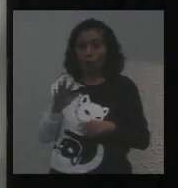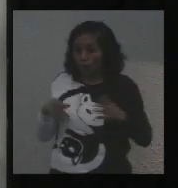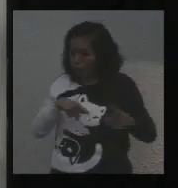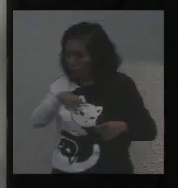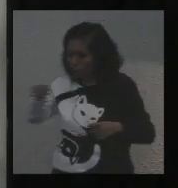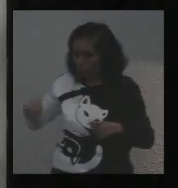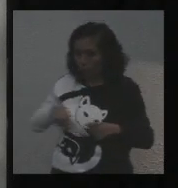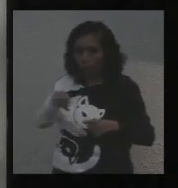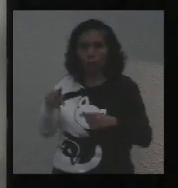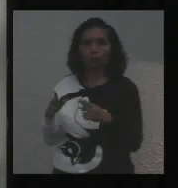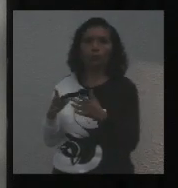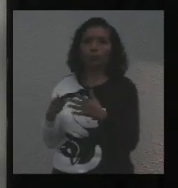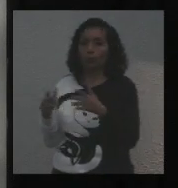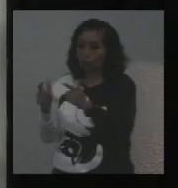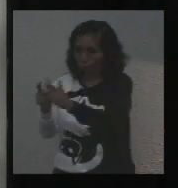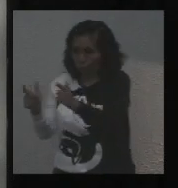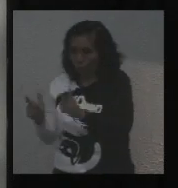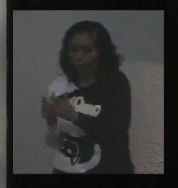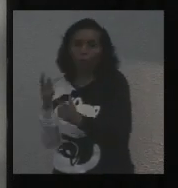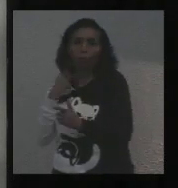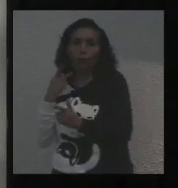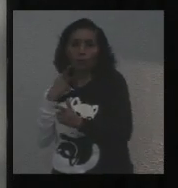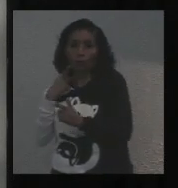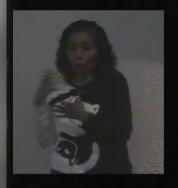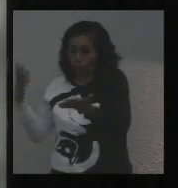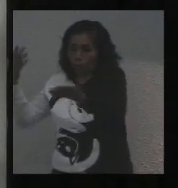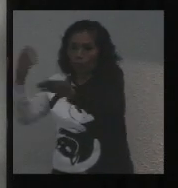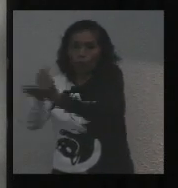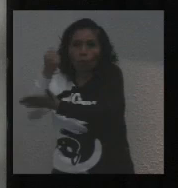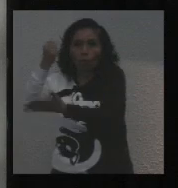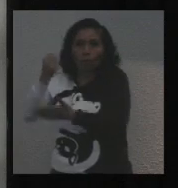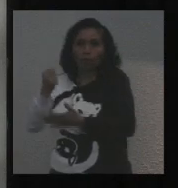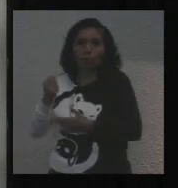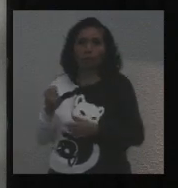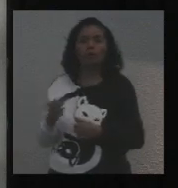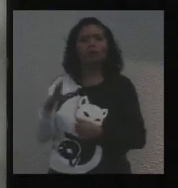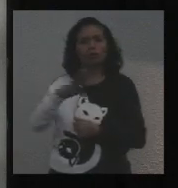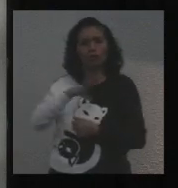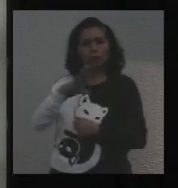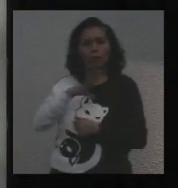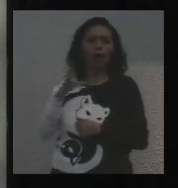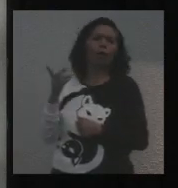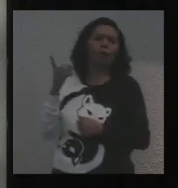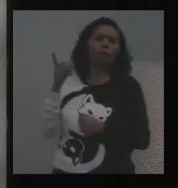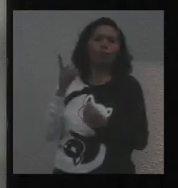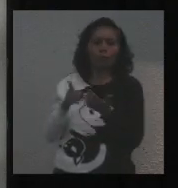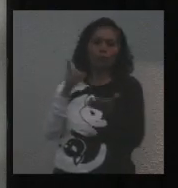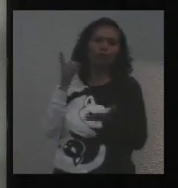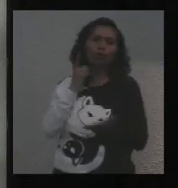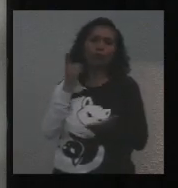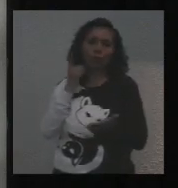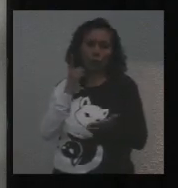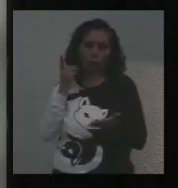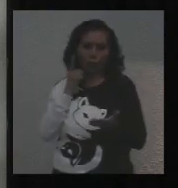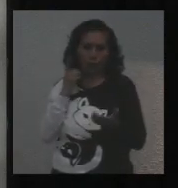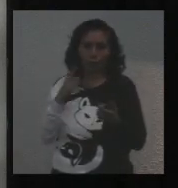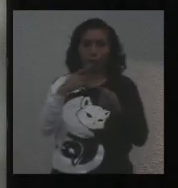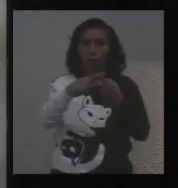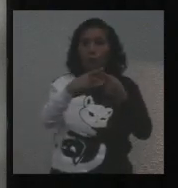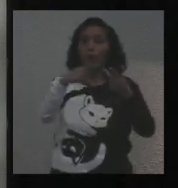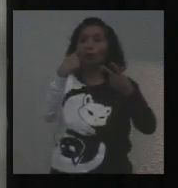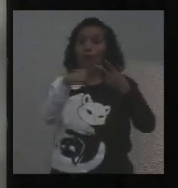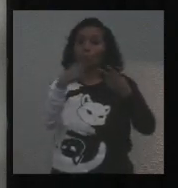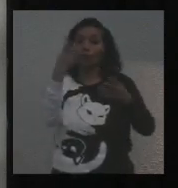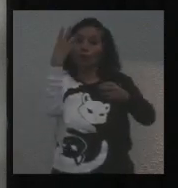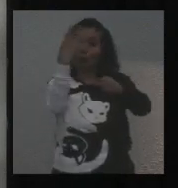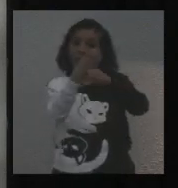mayoría en uno o más distritos electorales, no tendrá derecho a diputado de partido. Y tercero, será